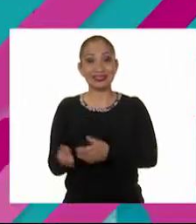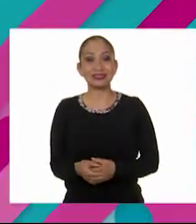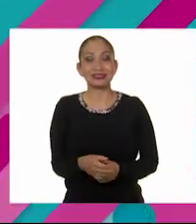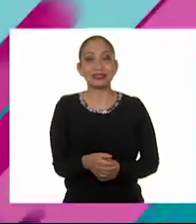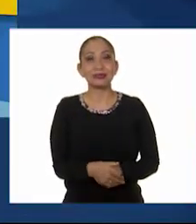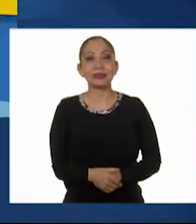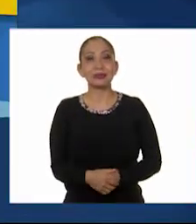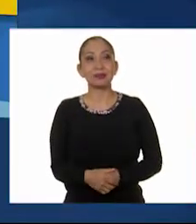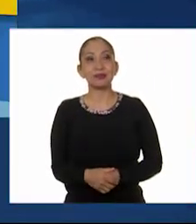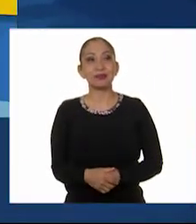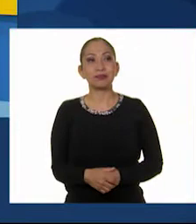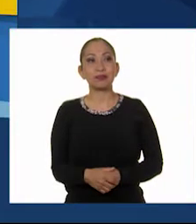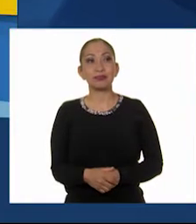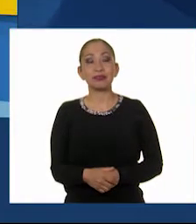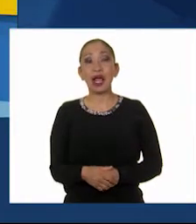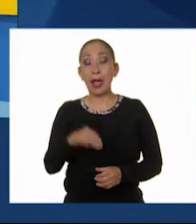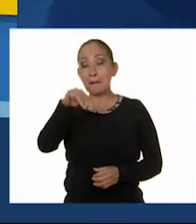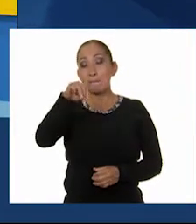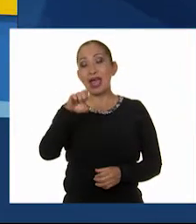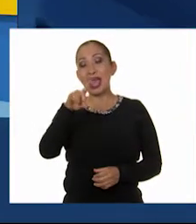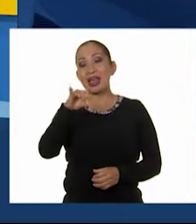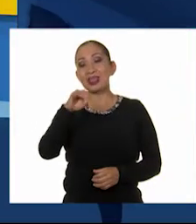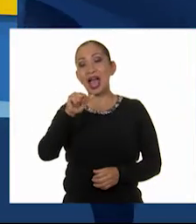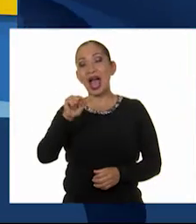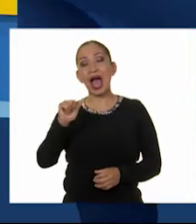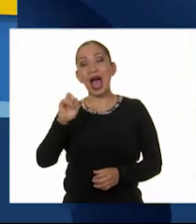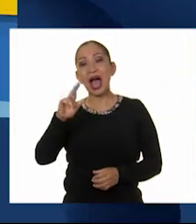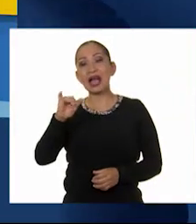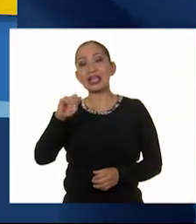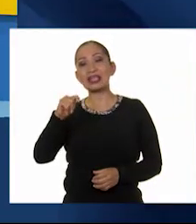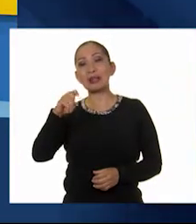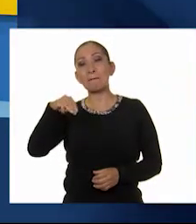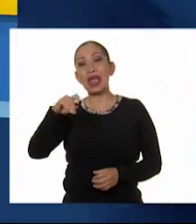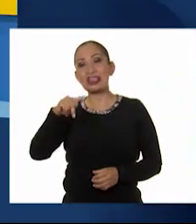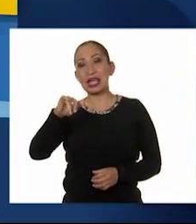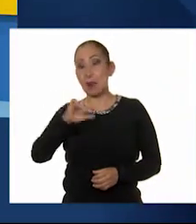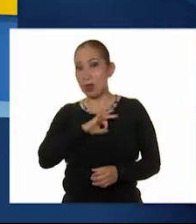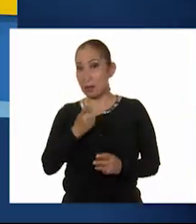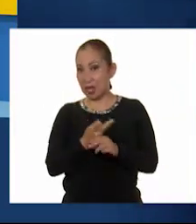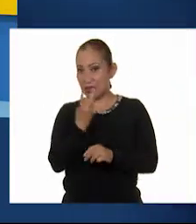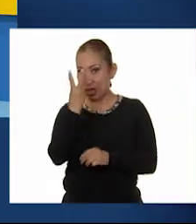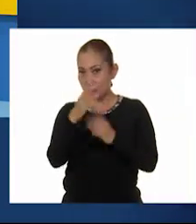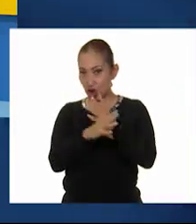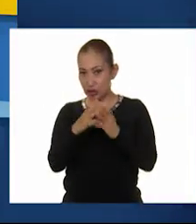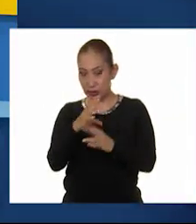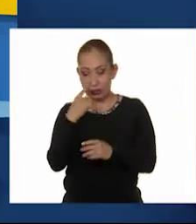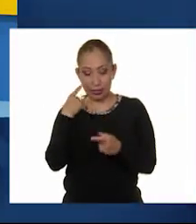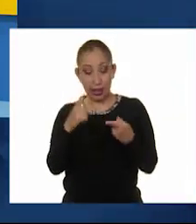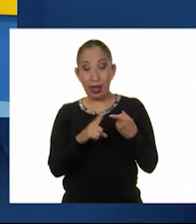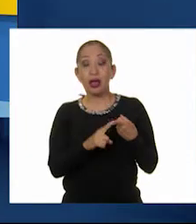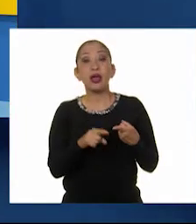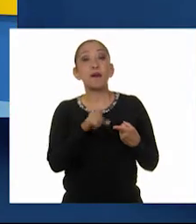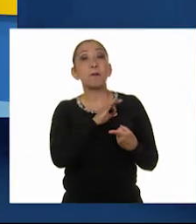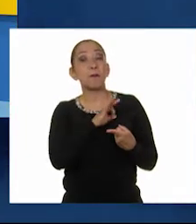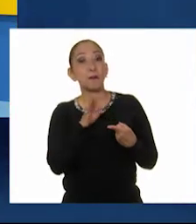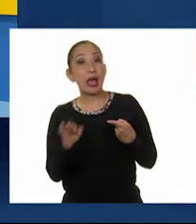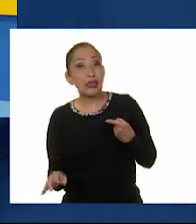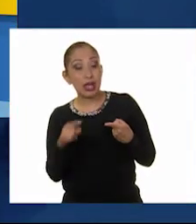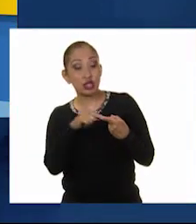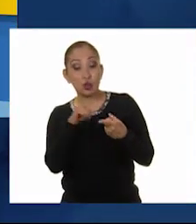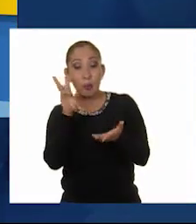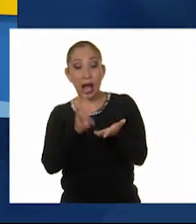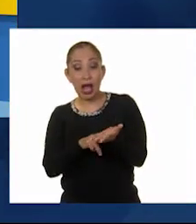¡Córrelo! Y en el caso de la media aritmética pueden suceder 3 casos. El primero es que su